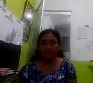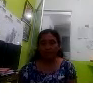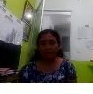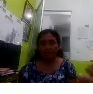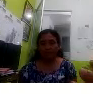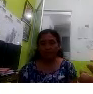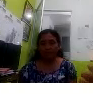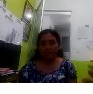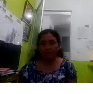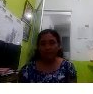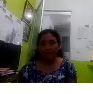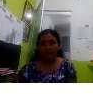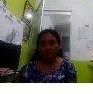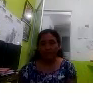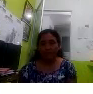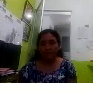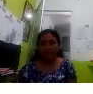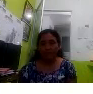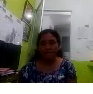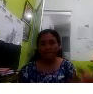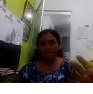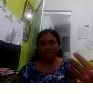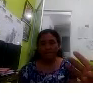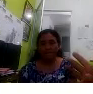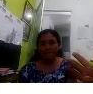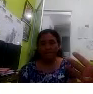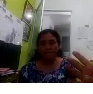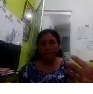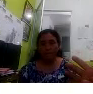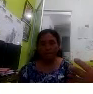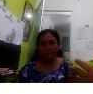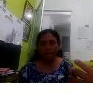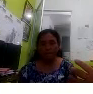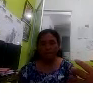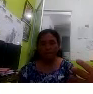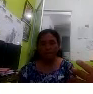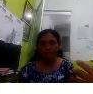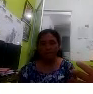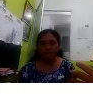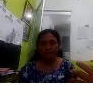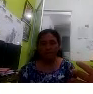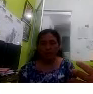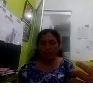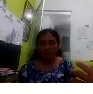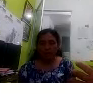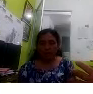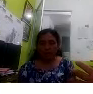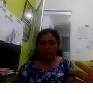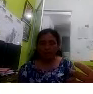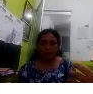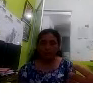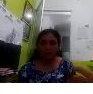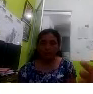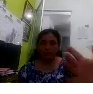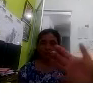Yeah. ¿Puede explicarles un poquito más de, digamos, cómo es el proceso del,